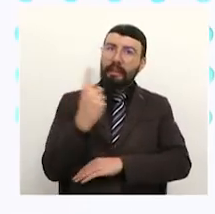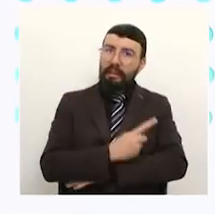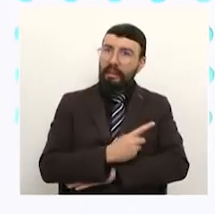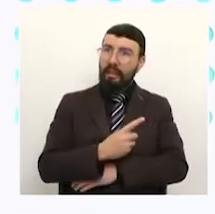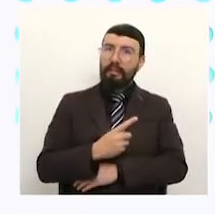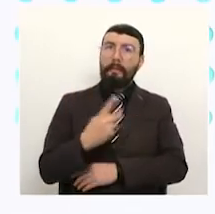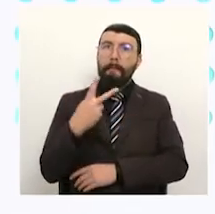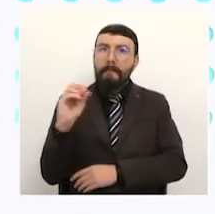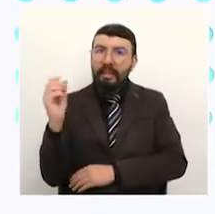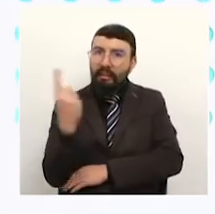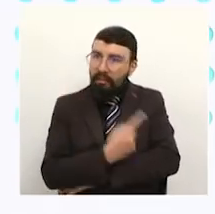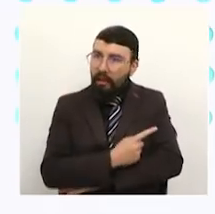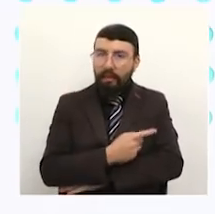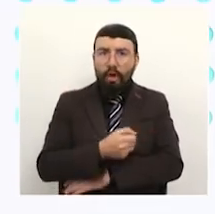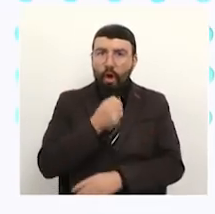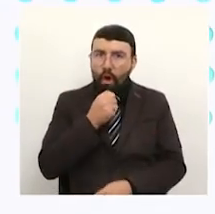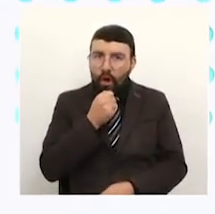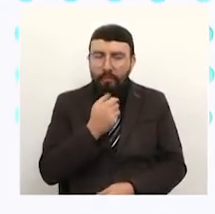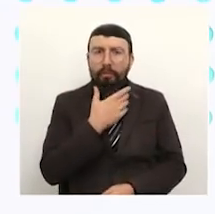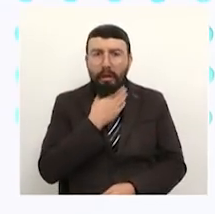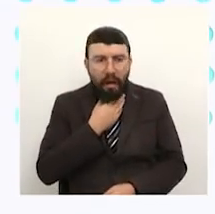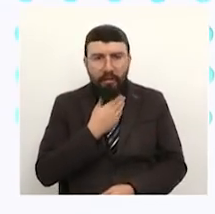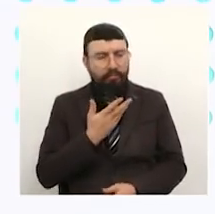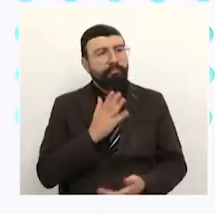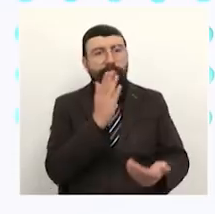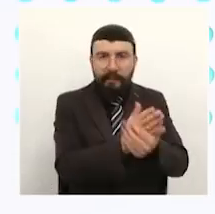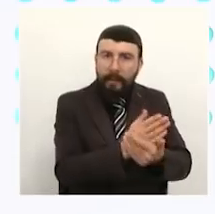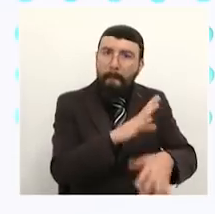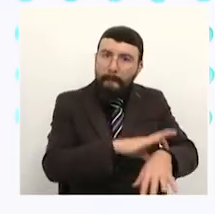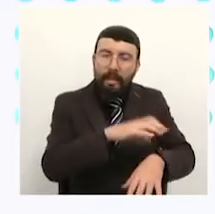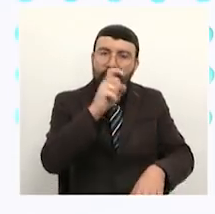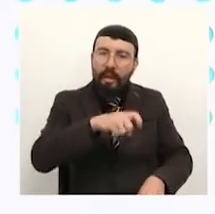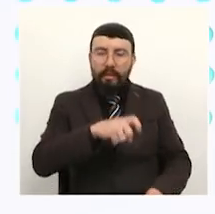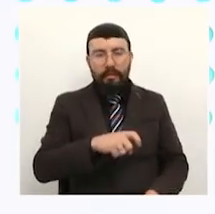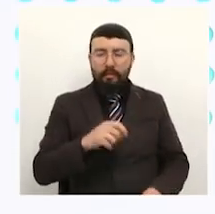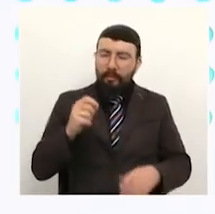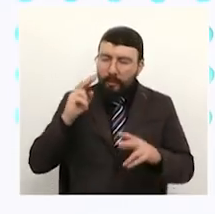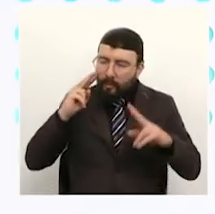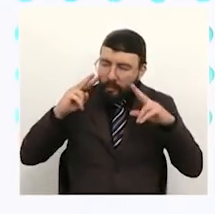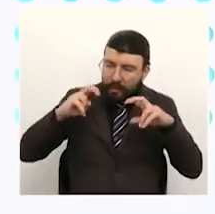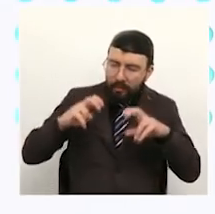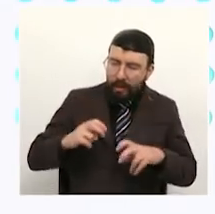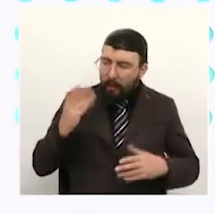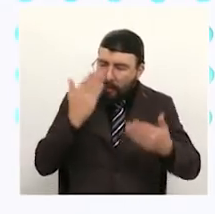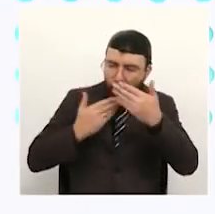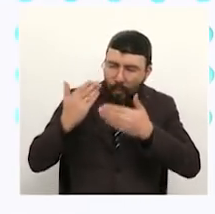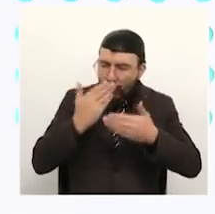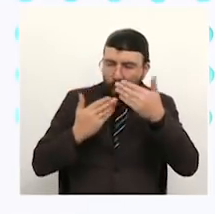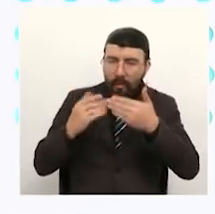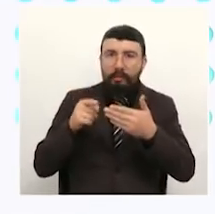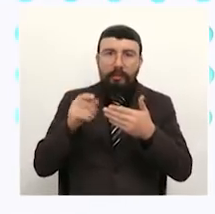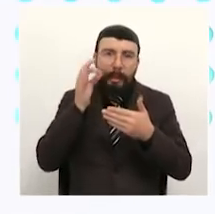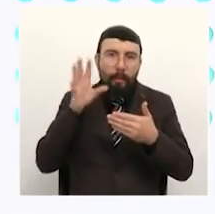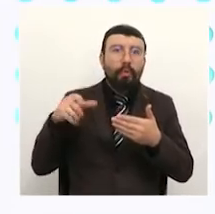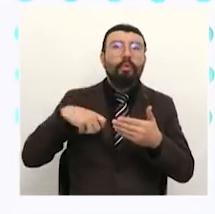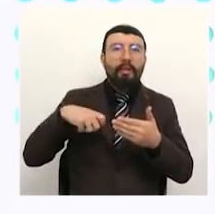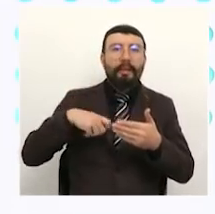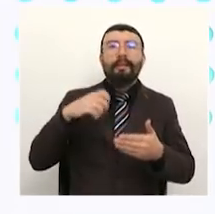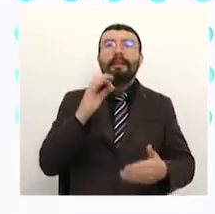es necesario consultar al médico y es necesario empezar unas pruebas de tamizaje para tuberculosis en todos los pacientes